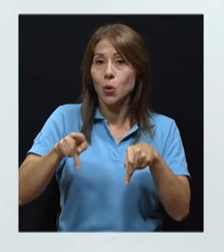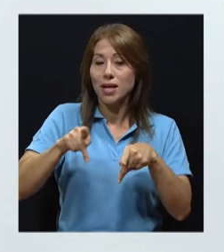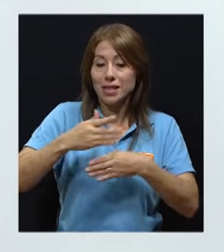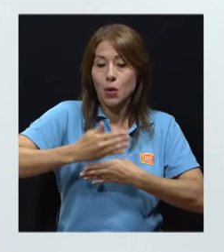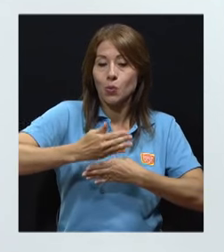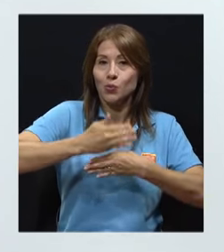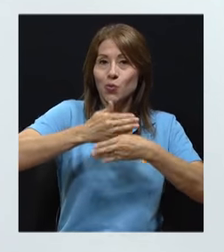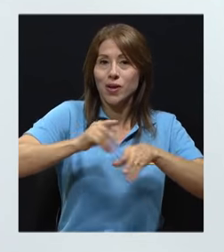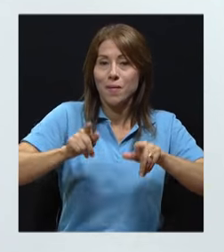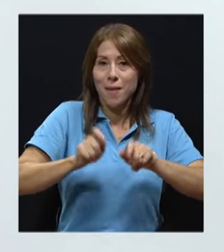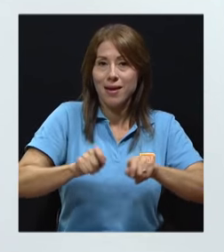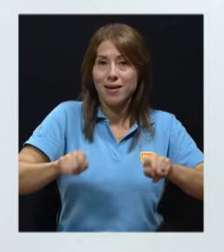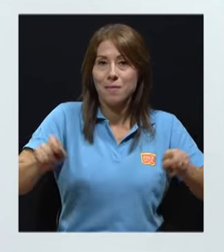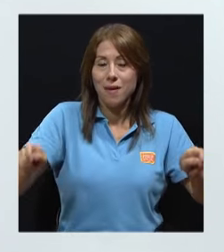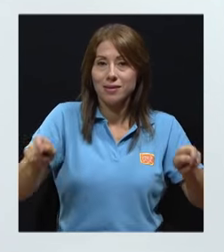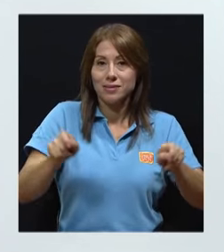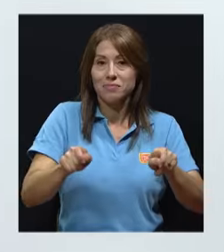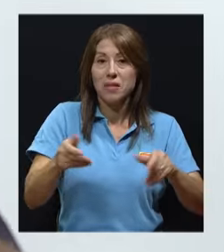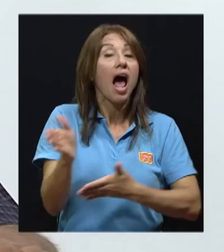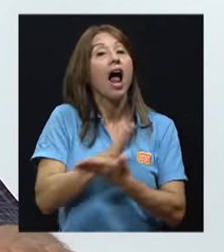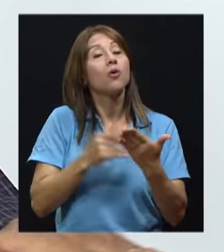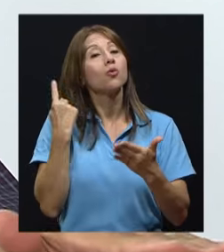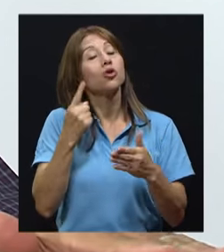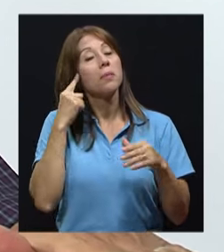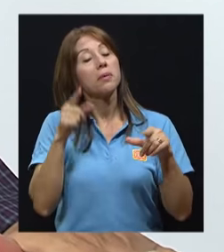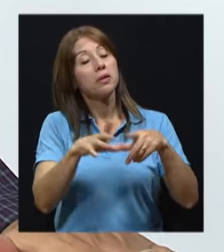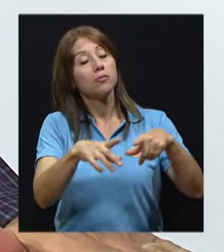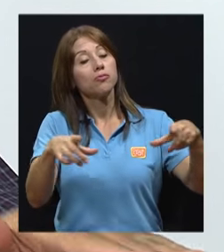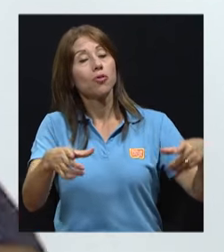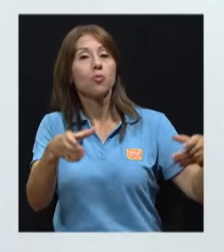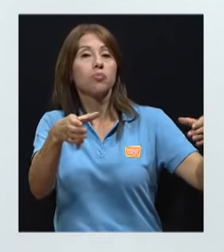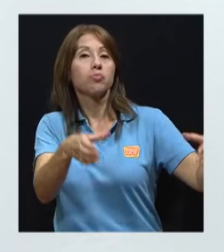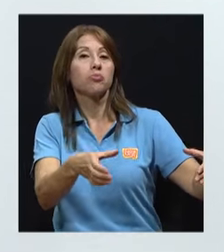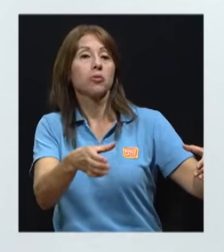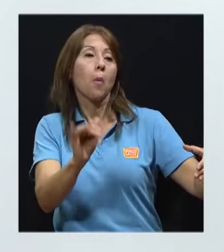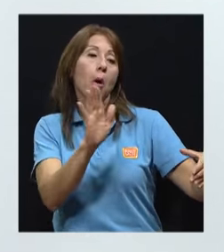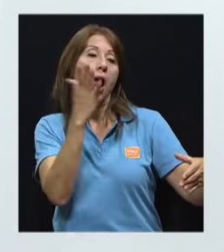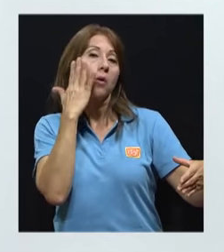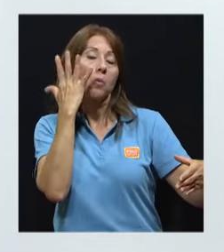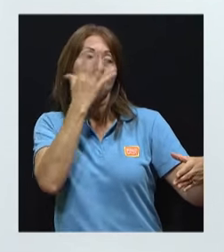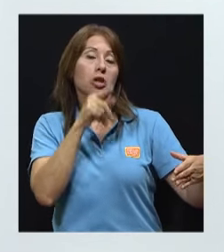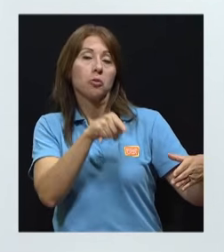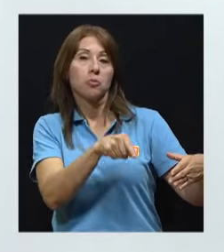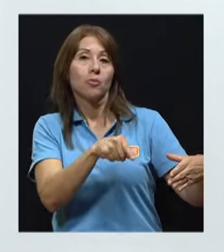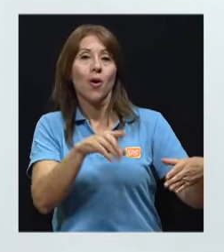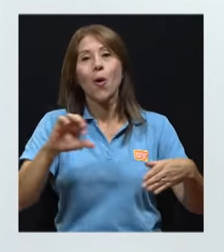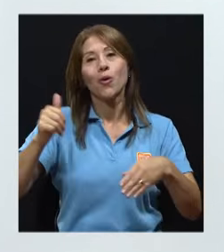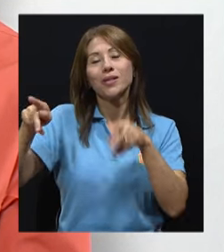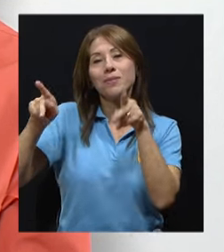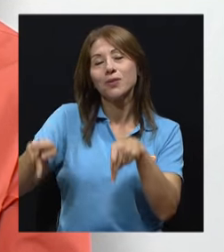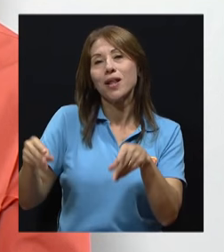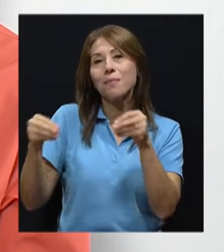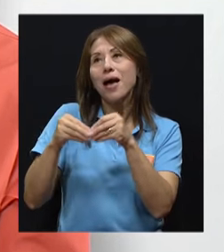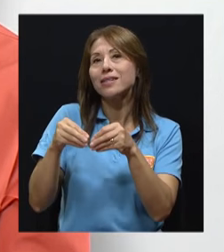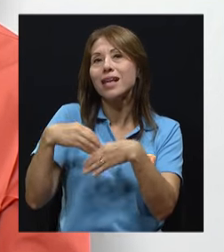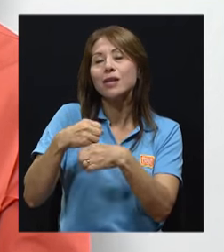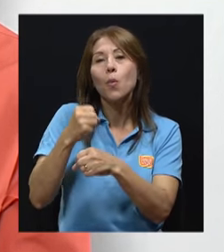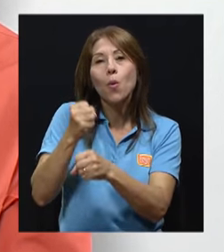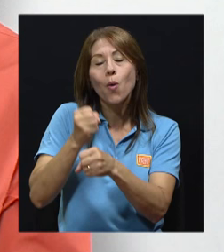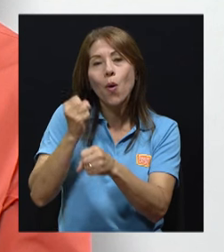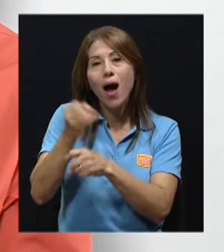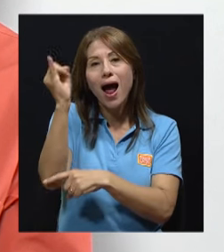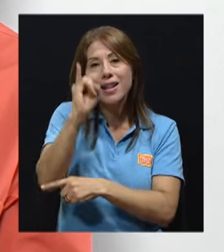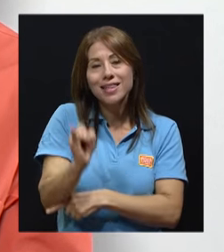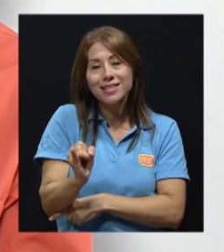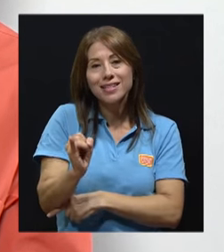constructores que la Marimba eh No es más que un mueble y hay otros constructores que obra artí una